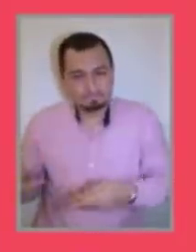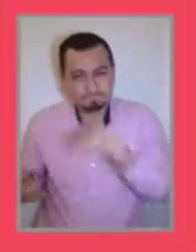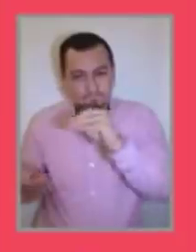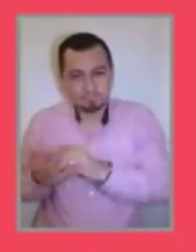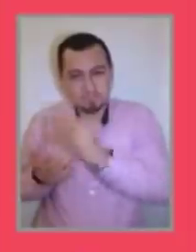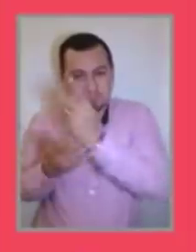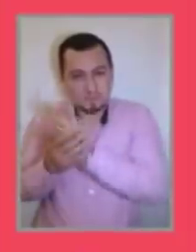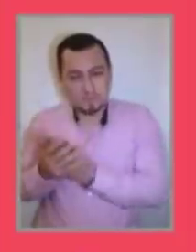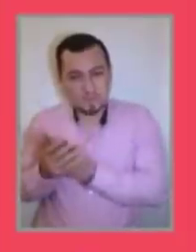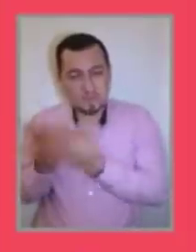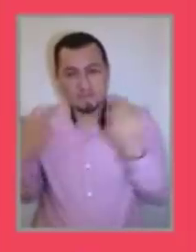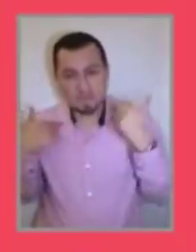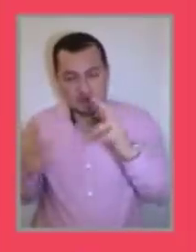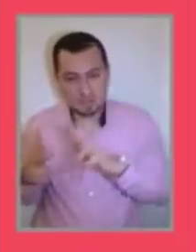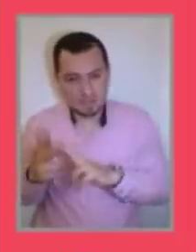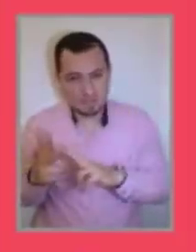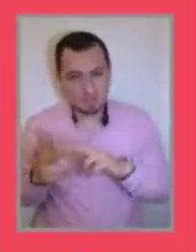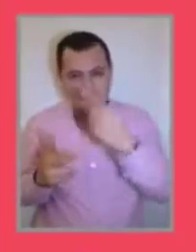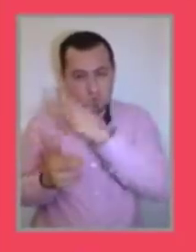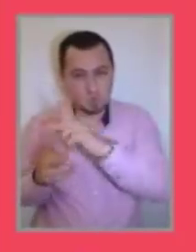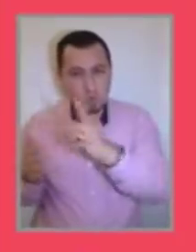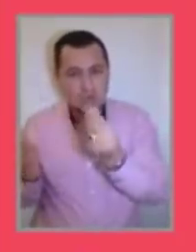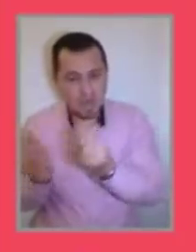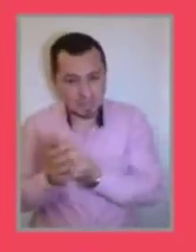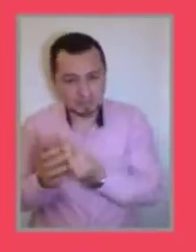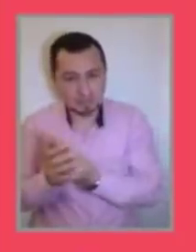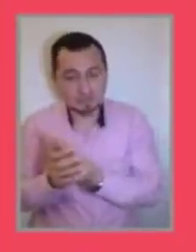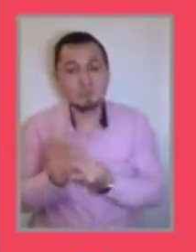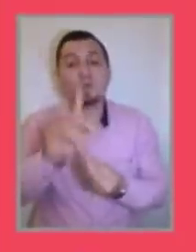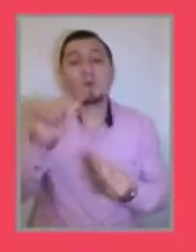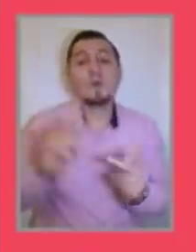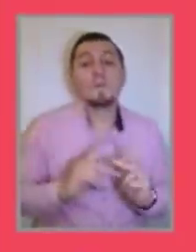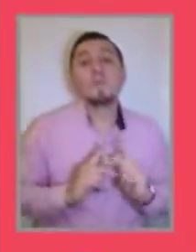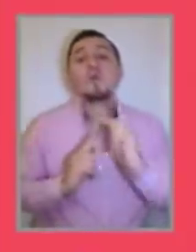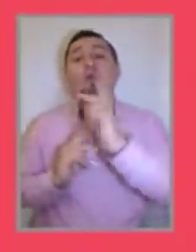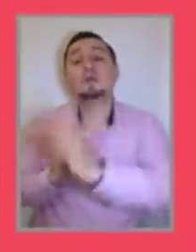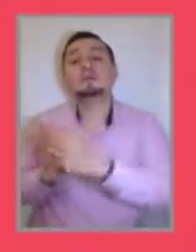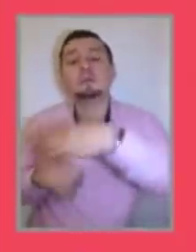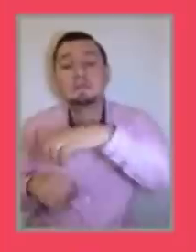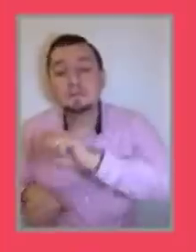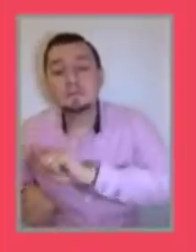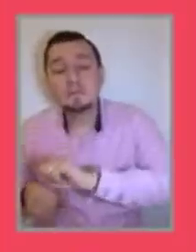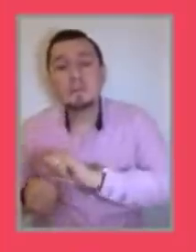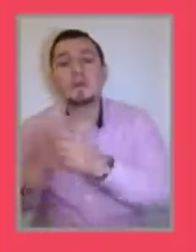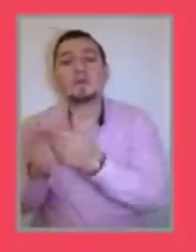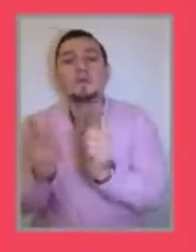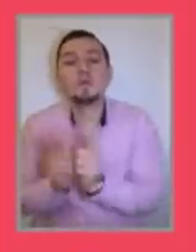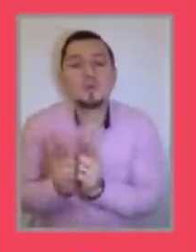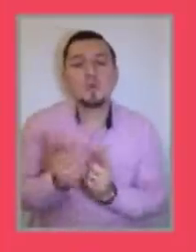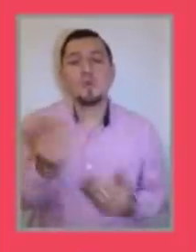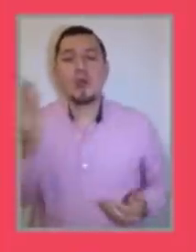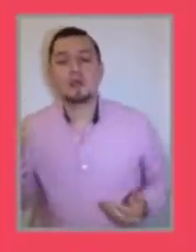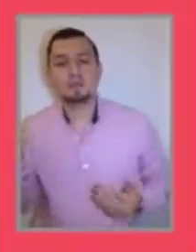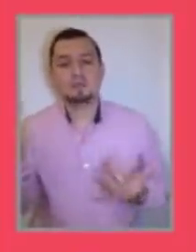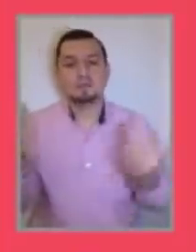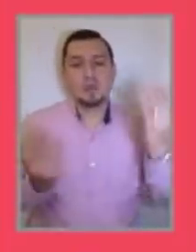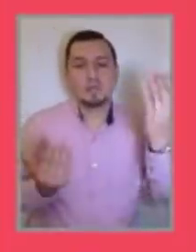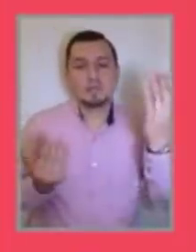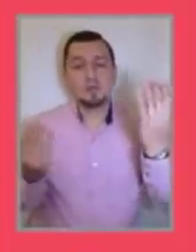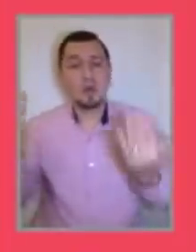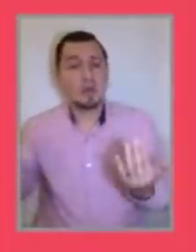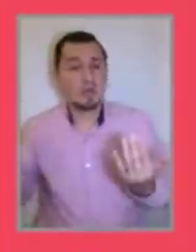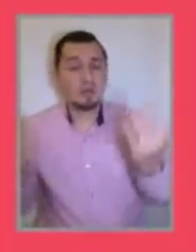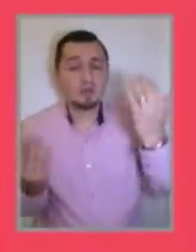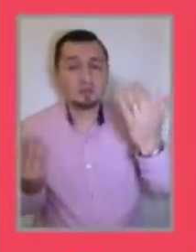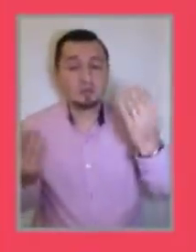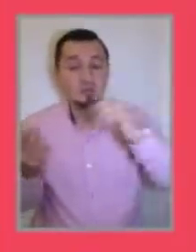actividad docente, su preparación de clase. Y la siguiente semana es lo mismo, pero con el otro 50%. En este sentido,